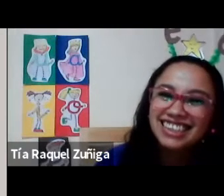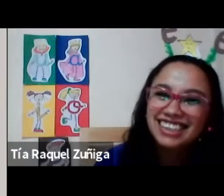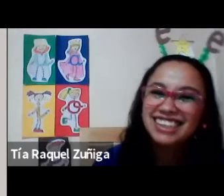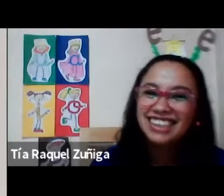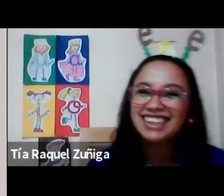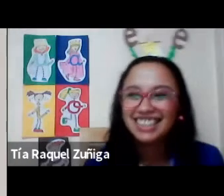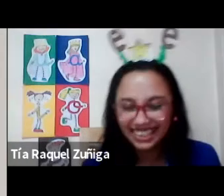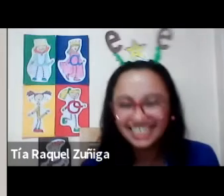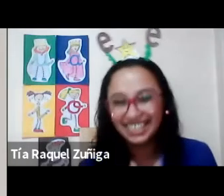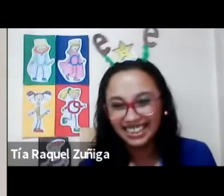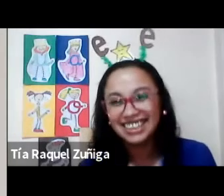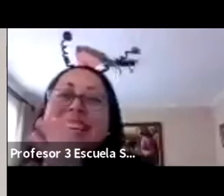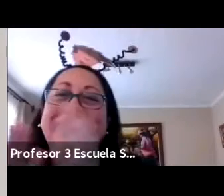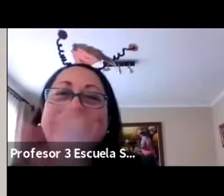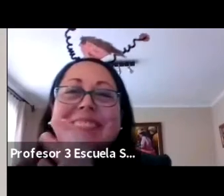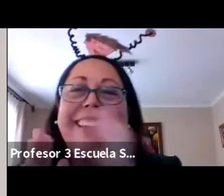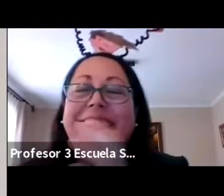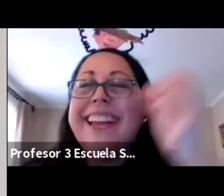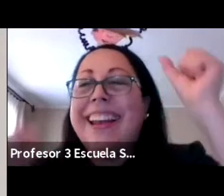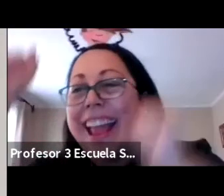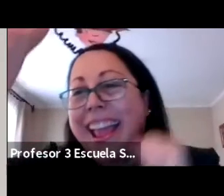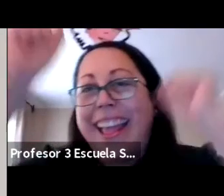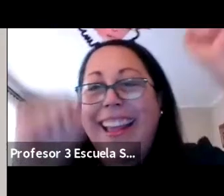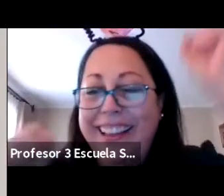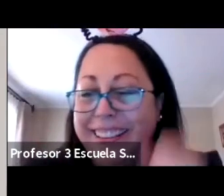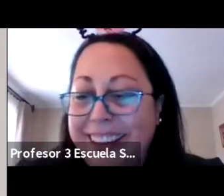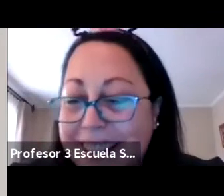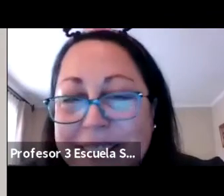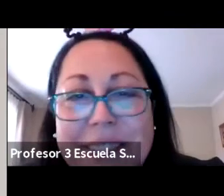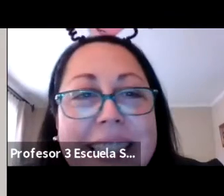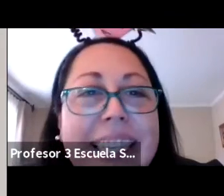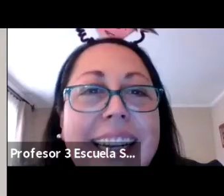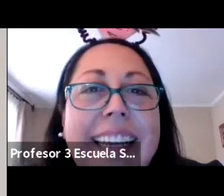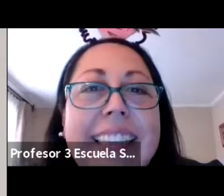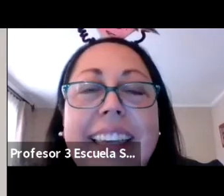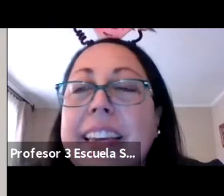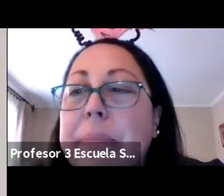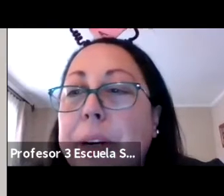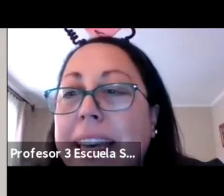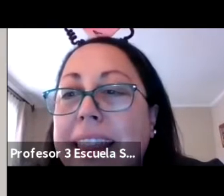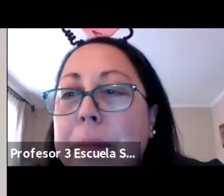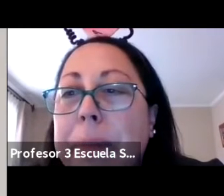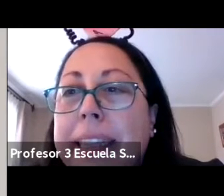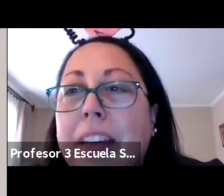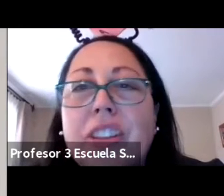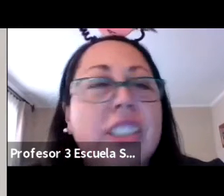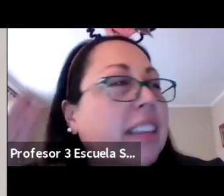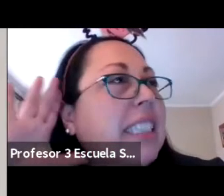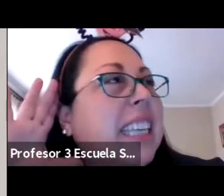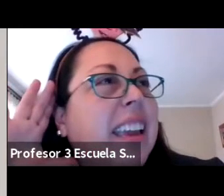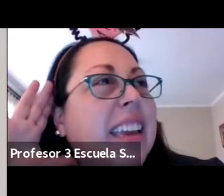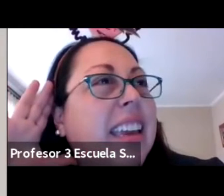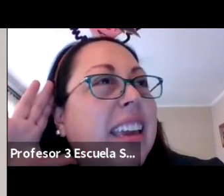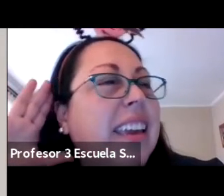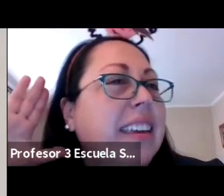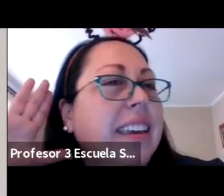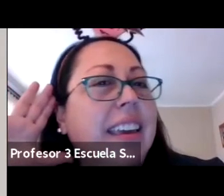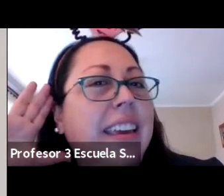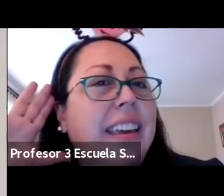¿Sí o no? Así, muy bien. Muy excelente. Porque es despistado, entonces